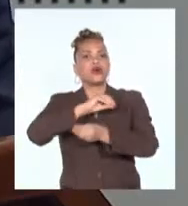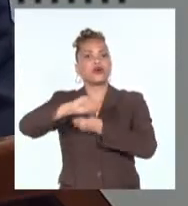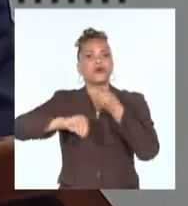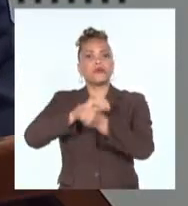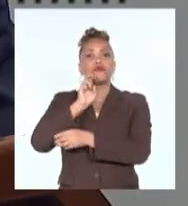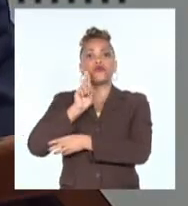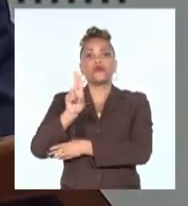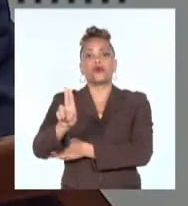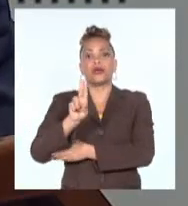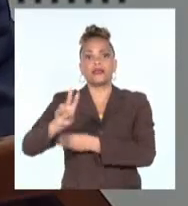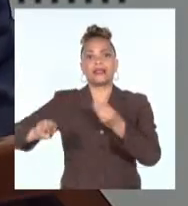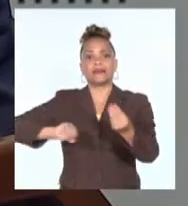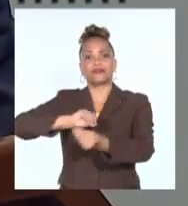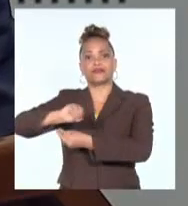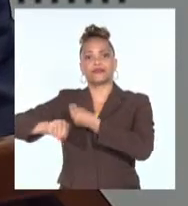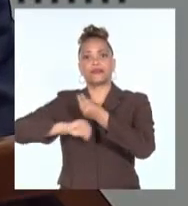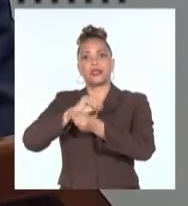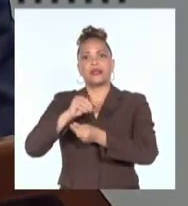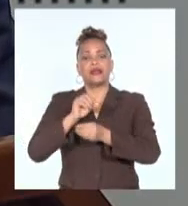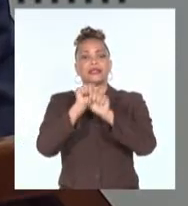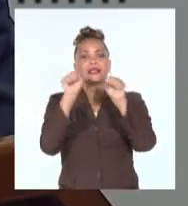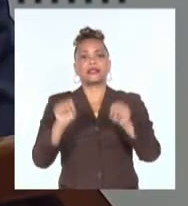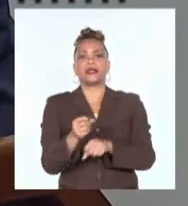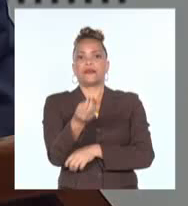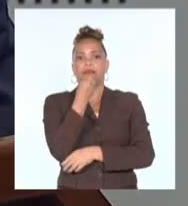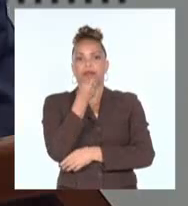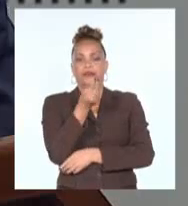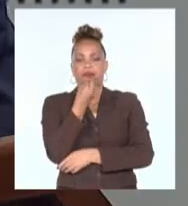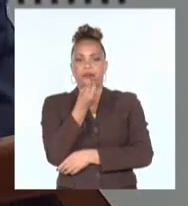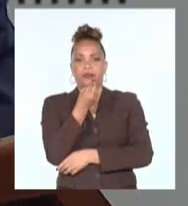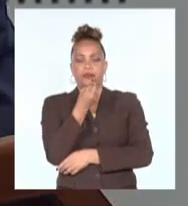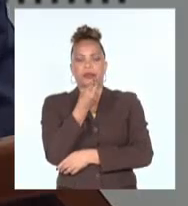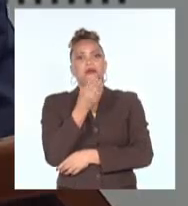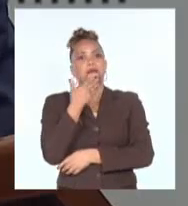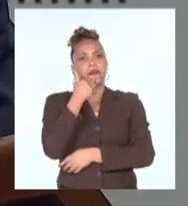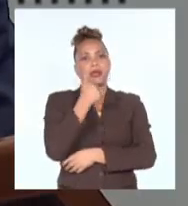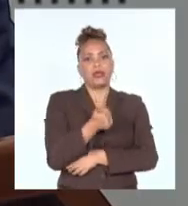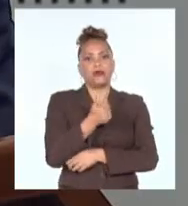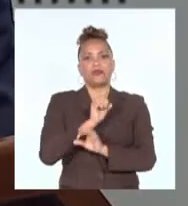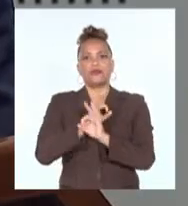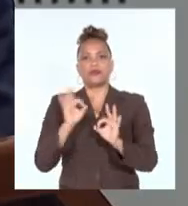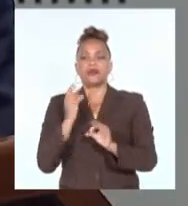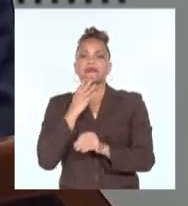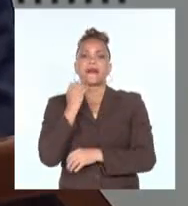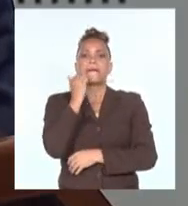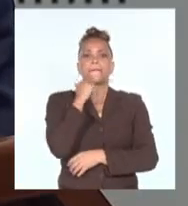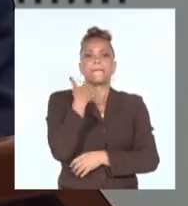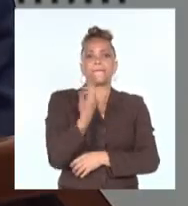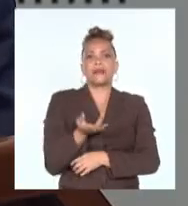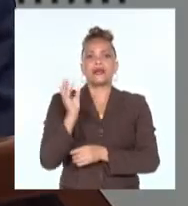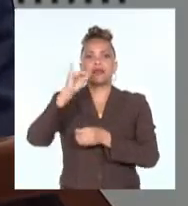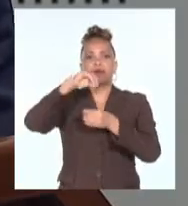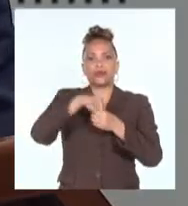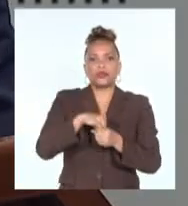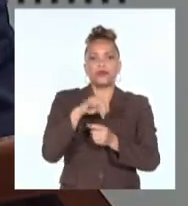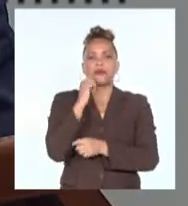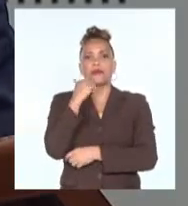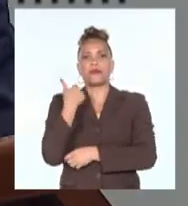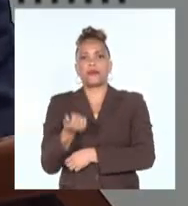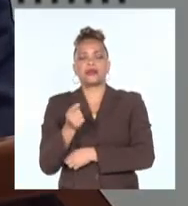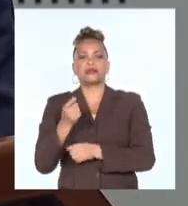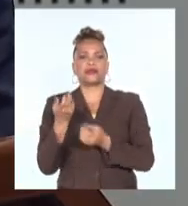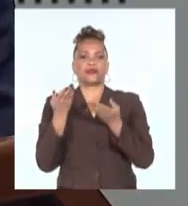urgentemente nuestros sistemas agroalimentarios para que sean más eficientes, más inclusivos, más resilientes y más